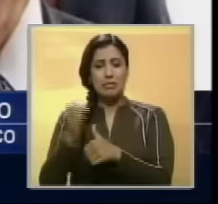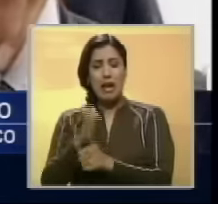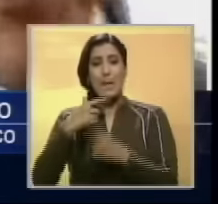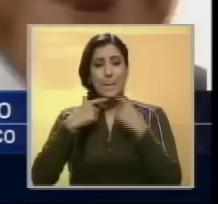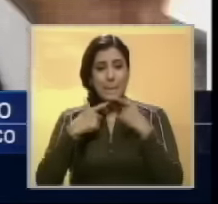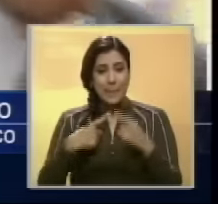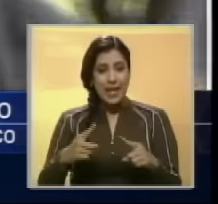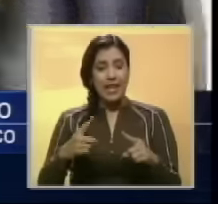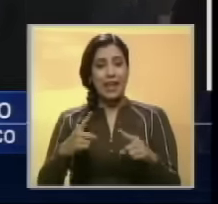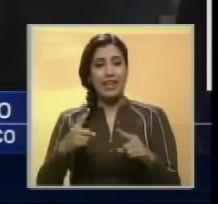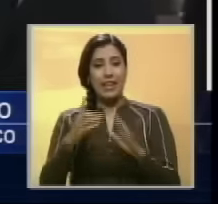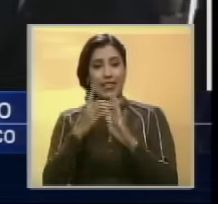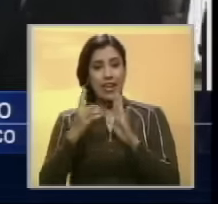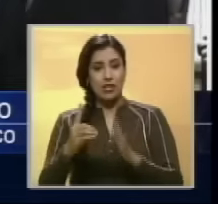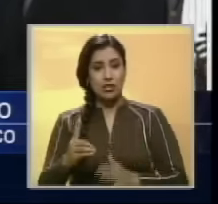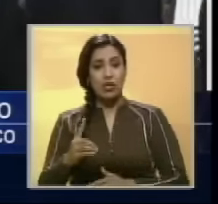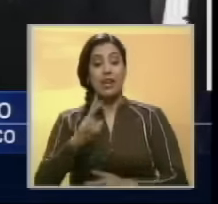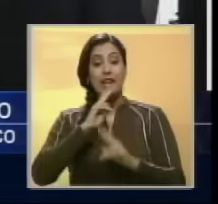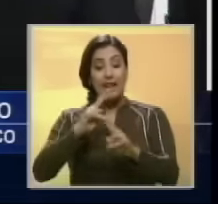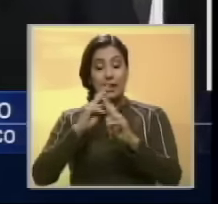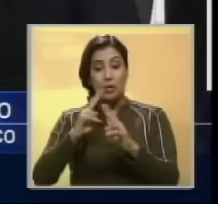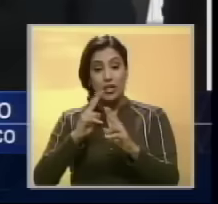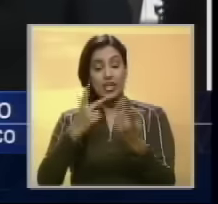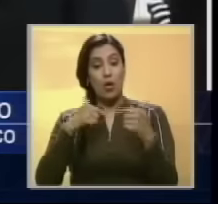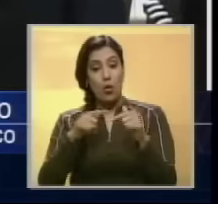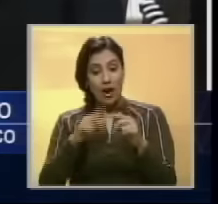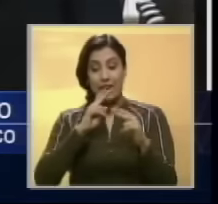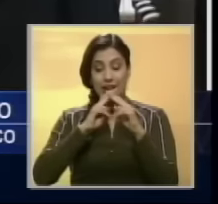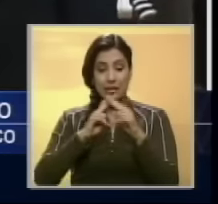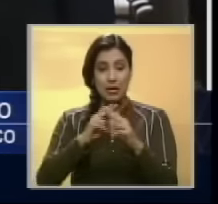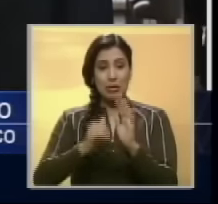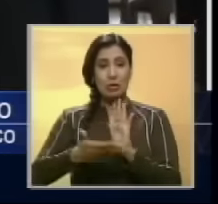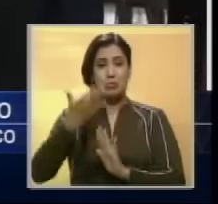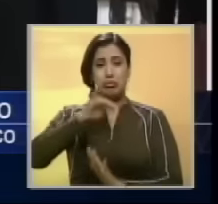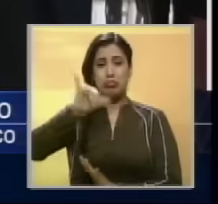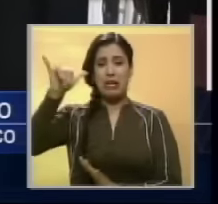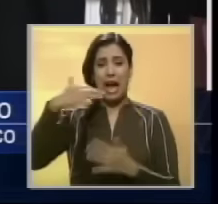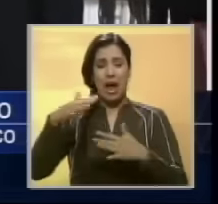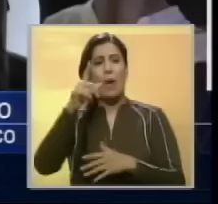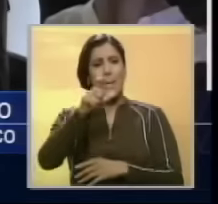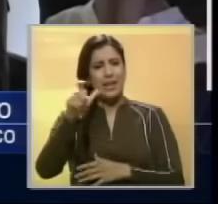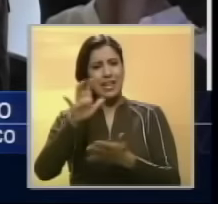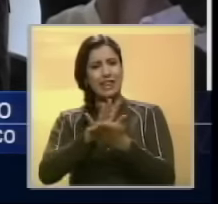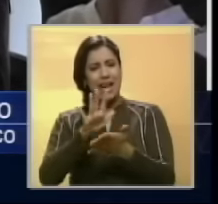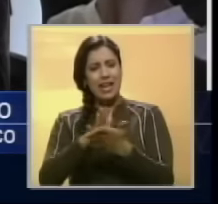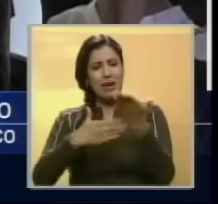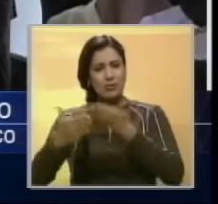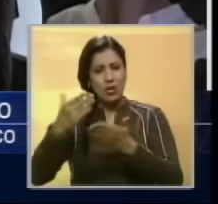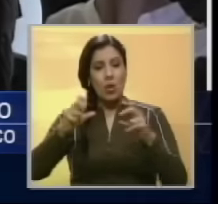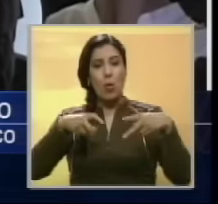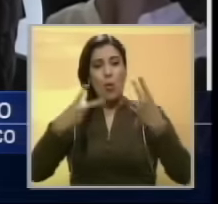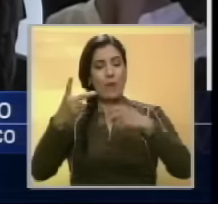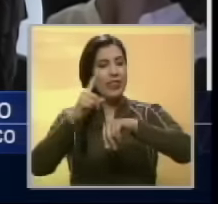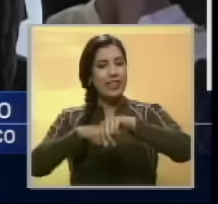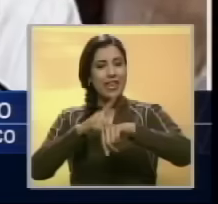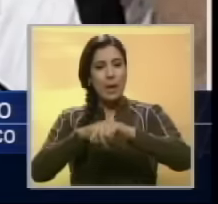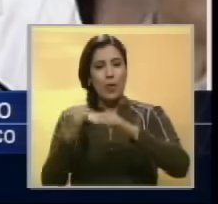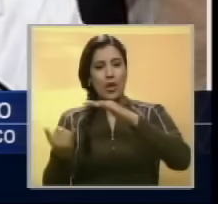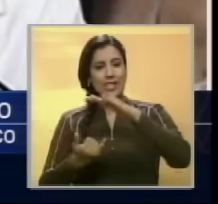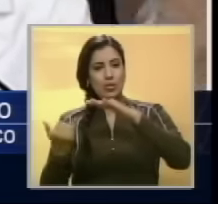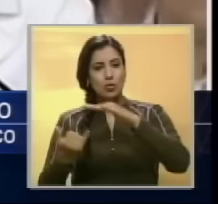pérdida de de derechos respuesta a la recesión respuesta a la inflación tranquilidad a los mercados y una nueva etapa desde lo